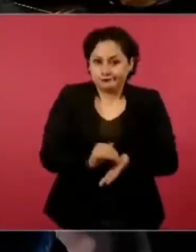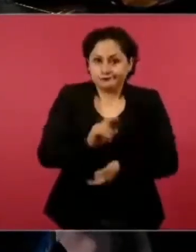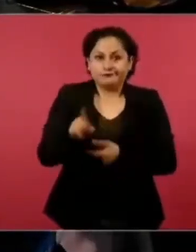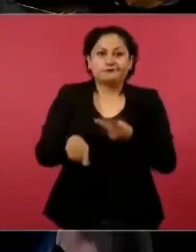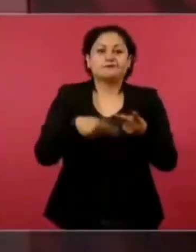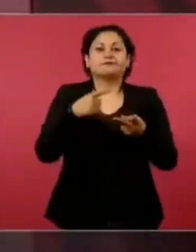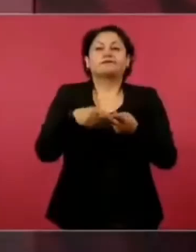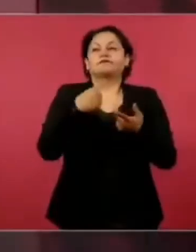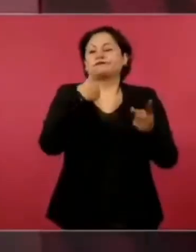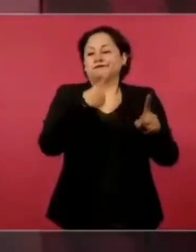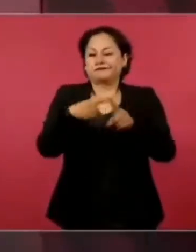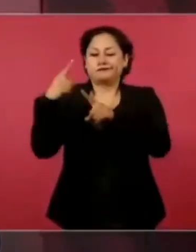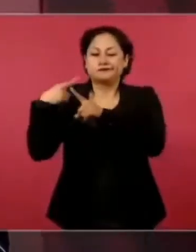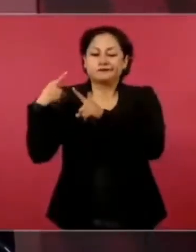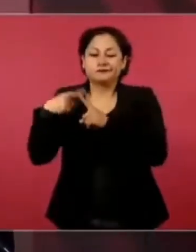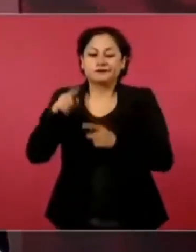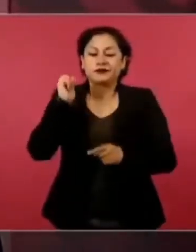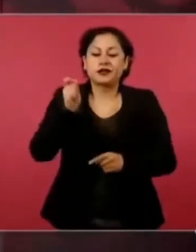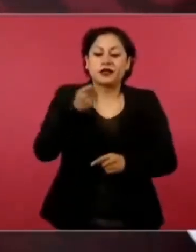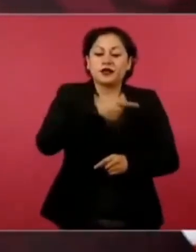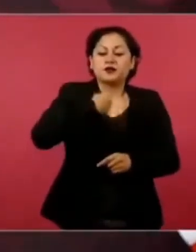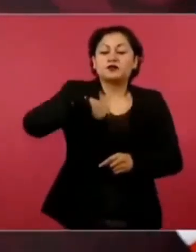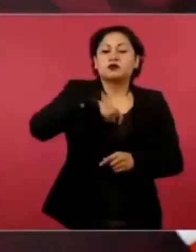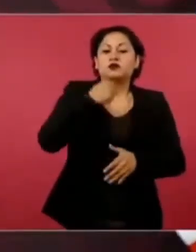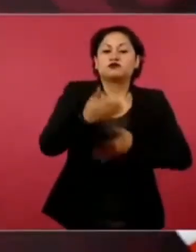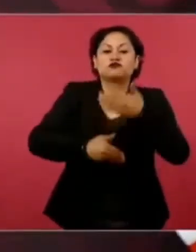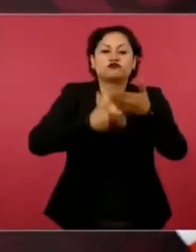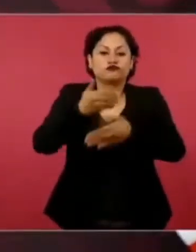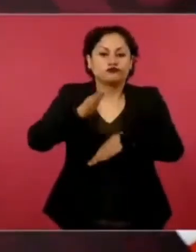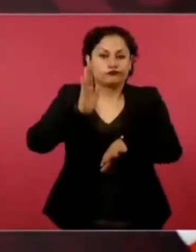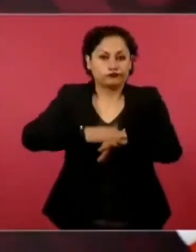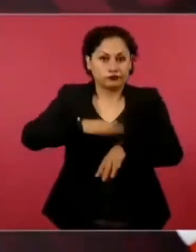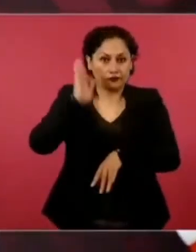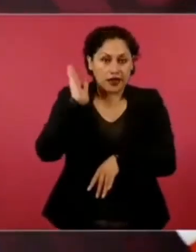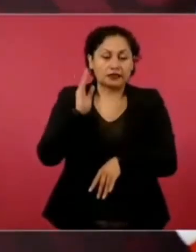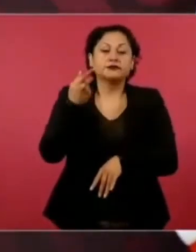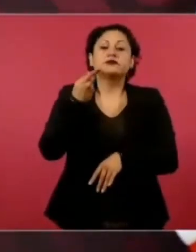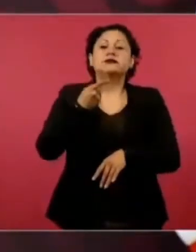hay más posibilidad de crecimiento económico, pero también